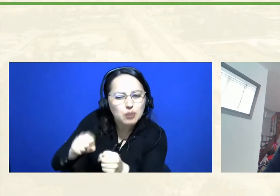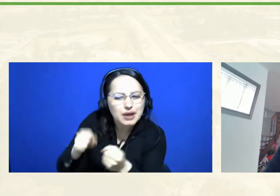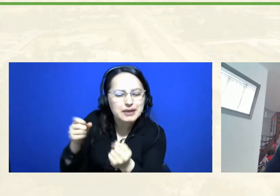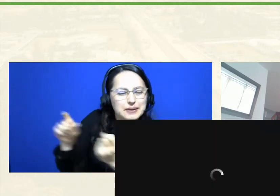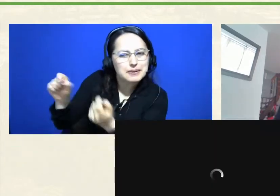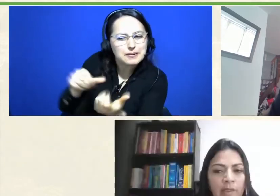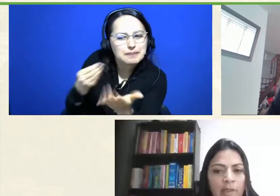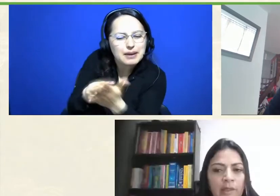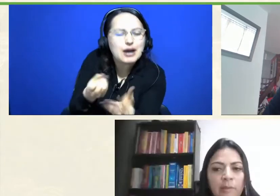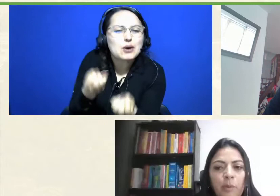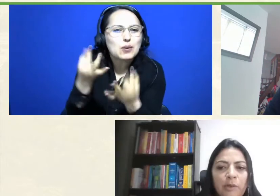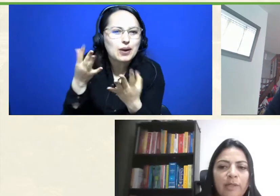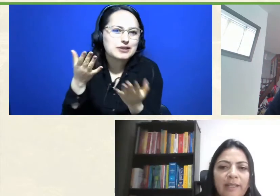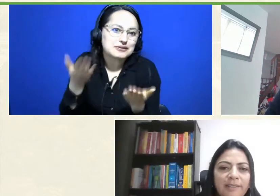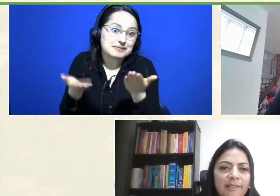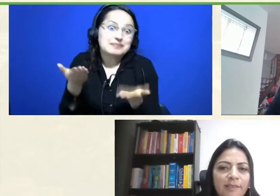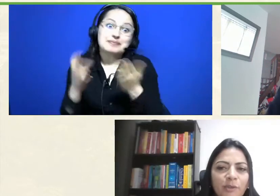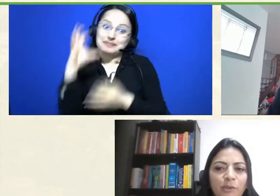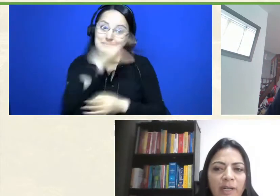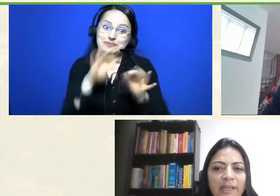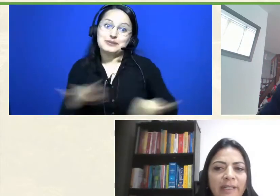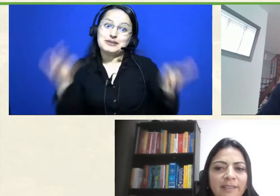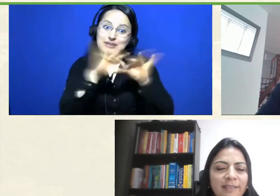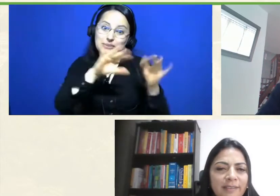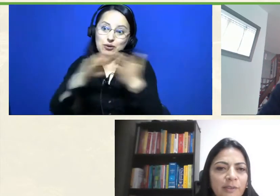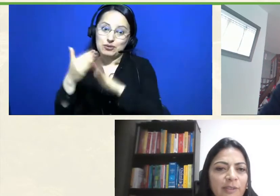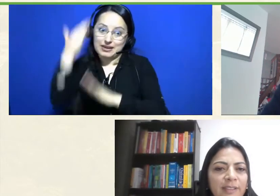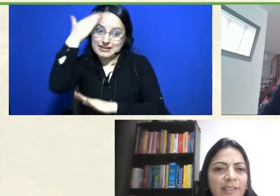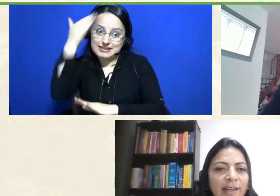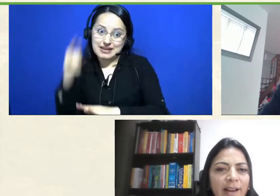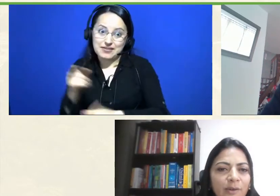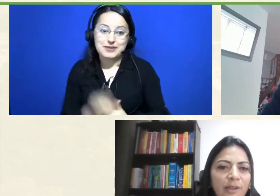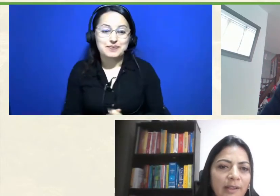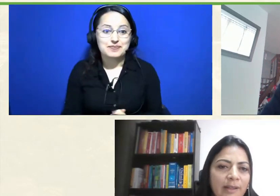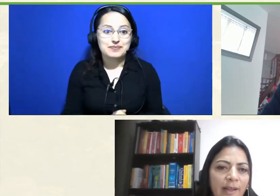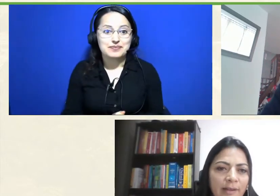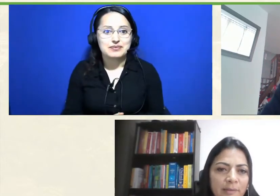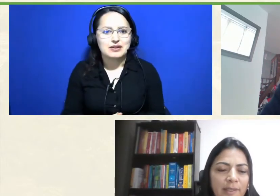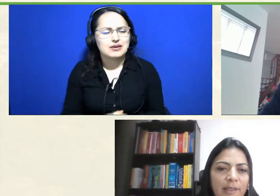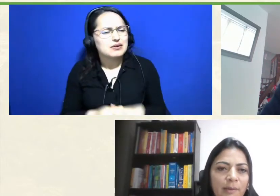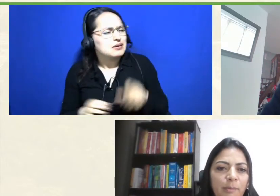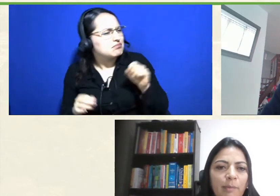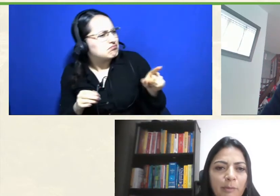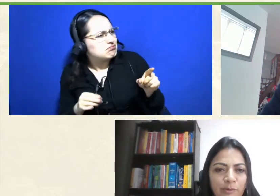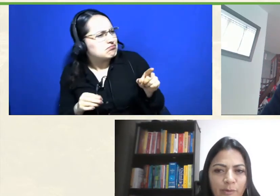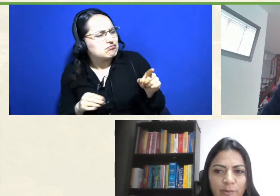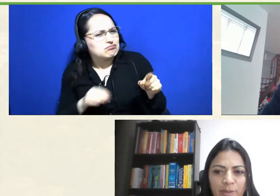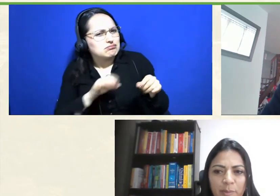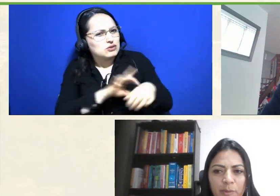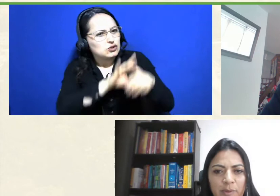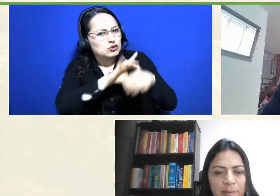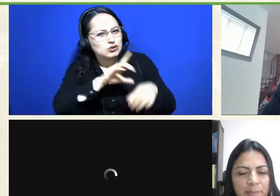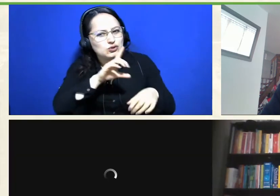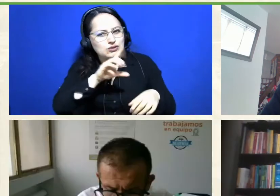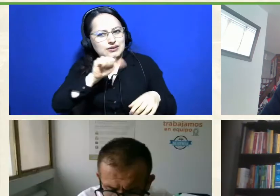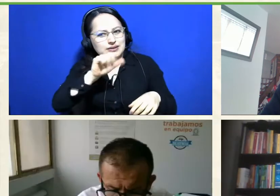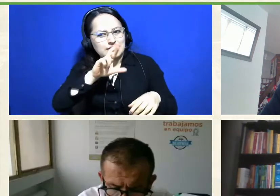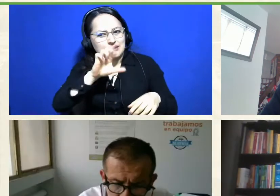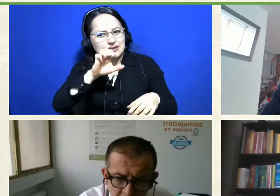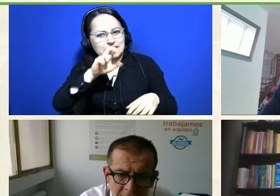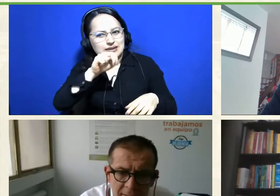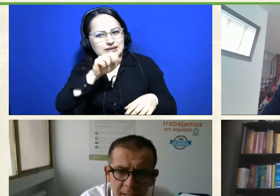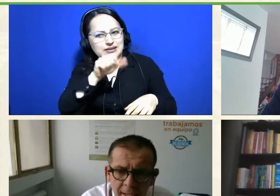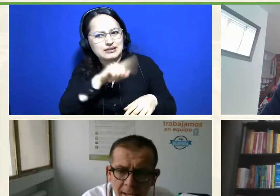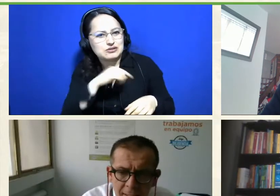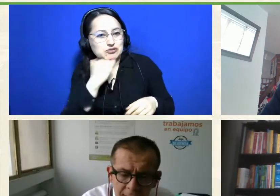Milena. Bueno, gracias. Doctor Arenas, no sé si tiene algo que agregar y vamos con otra pregunta. Digamos,